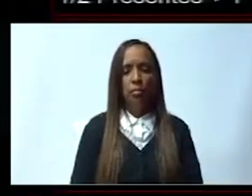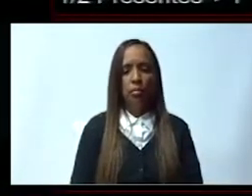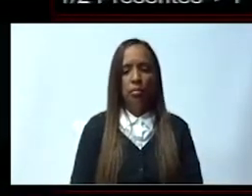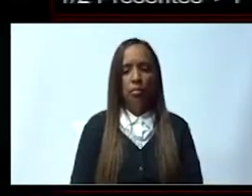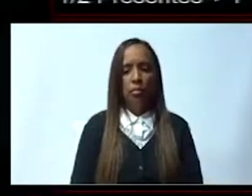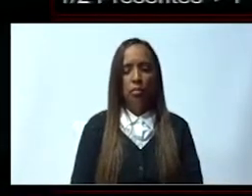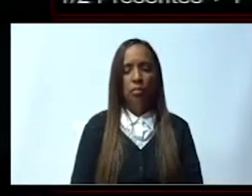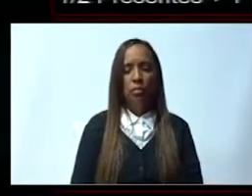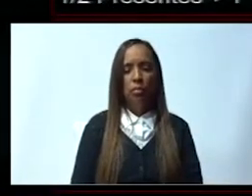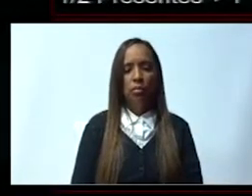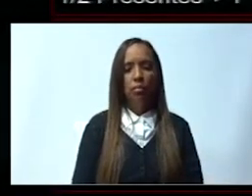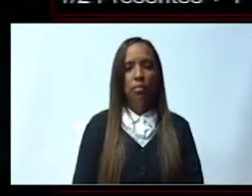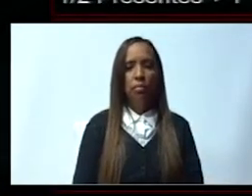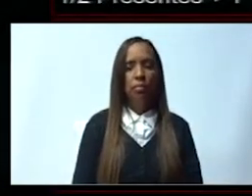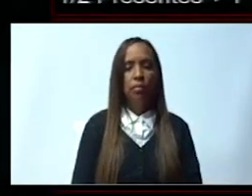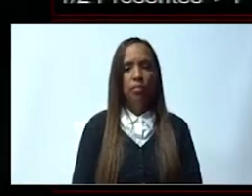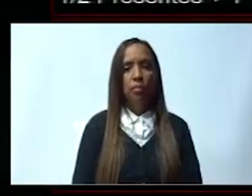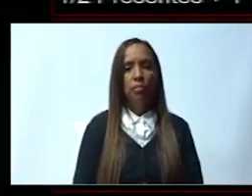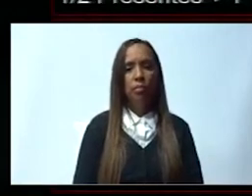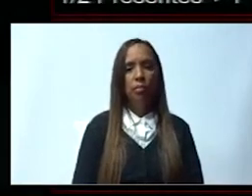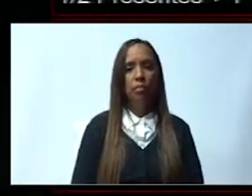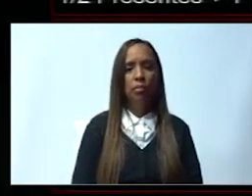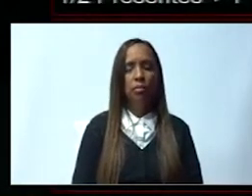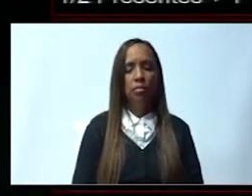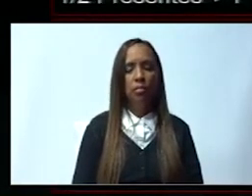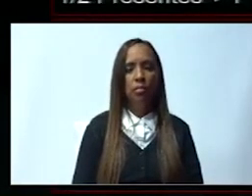¿Sí o no?